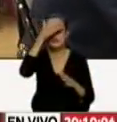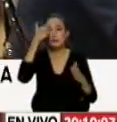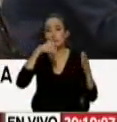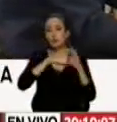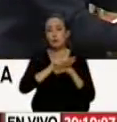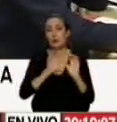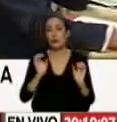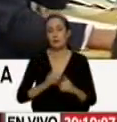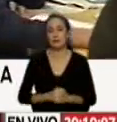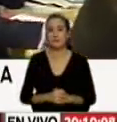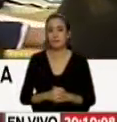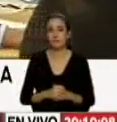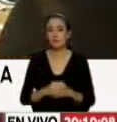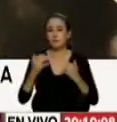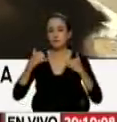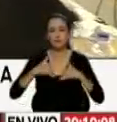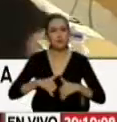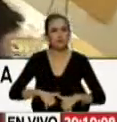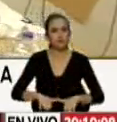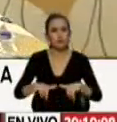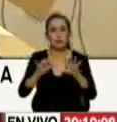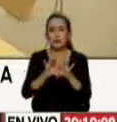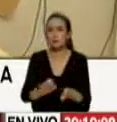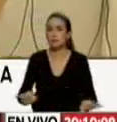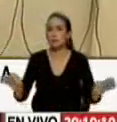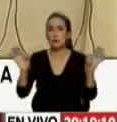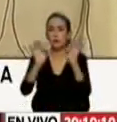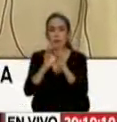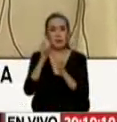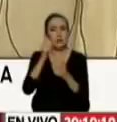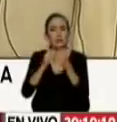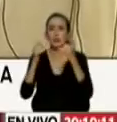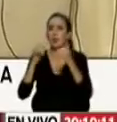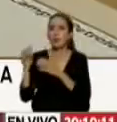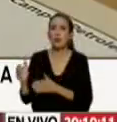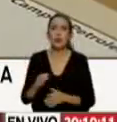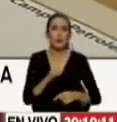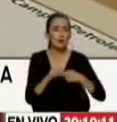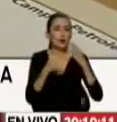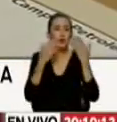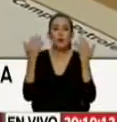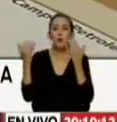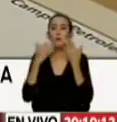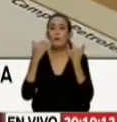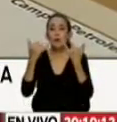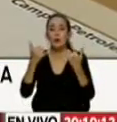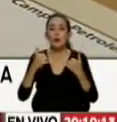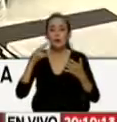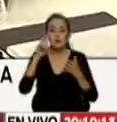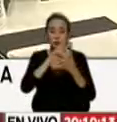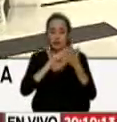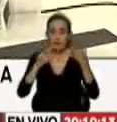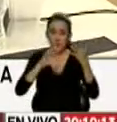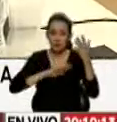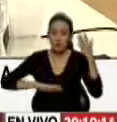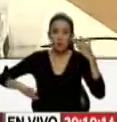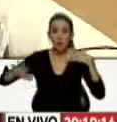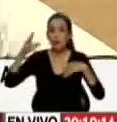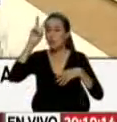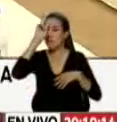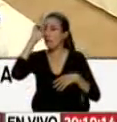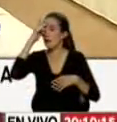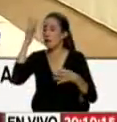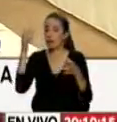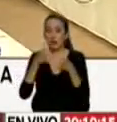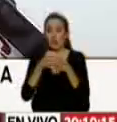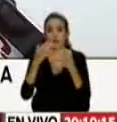trascendental para el país y por ello en la mesa legislativa se comprometieron a continuar con la investigación, sobre todo porque en el texto de la Haya se argumenta fallas en la defensa